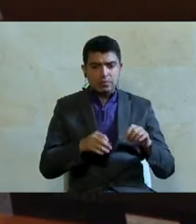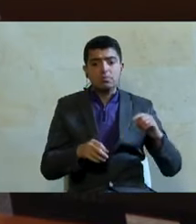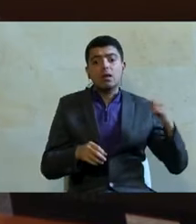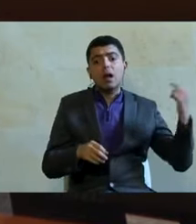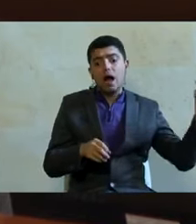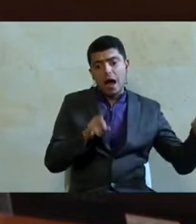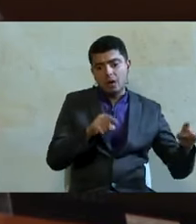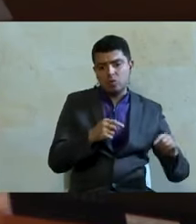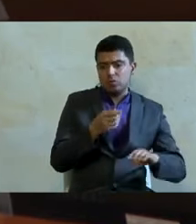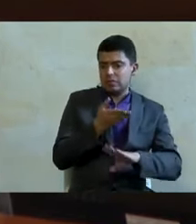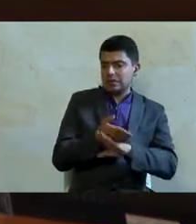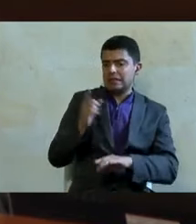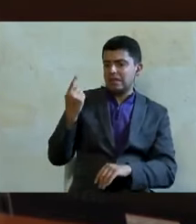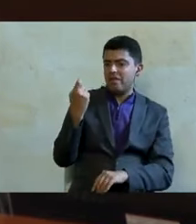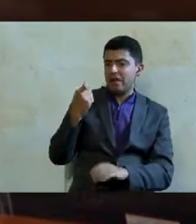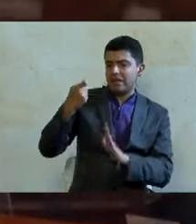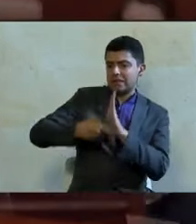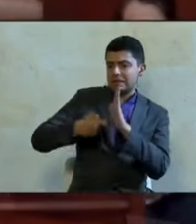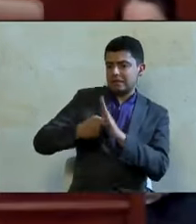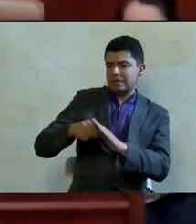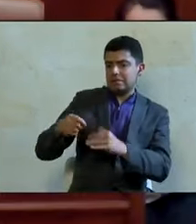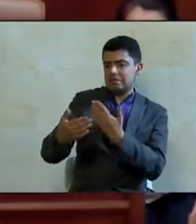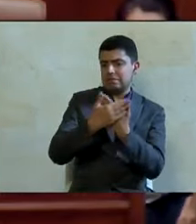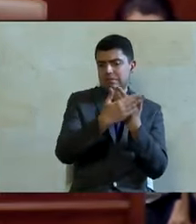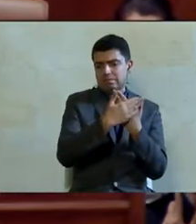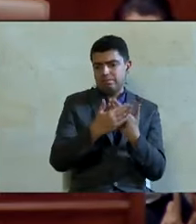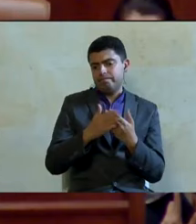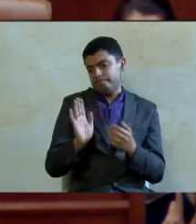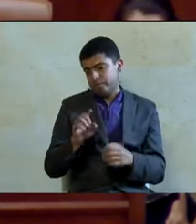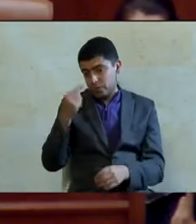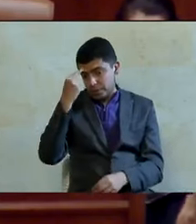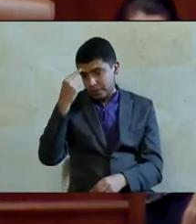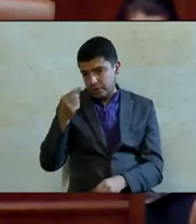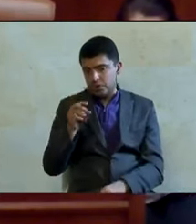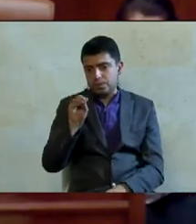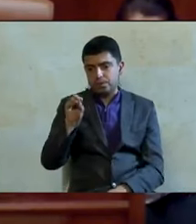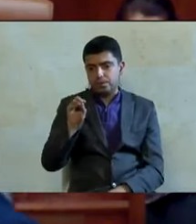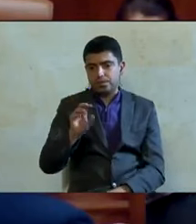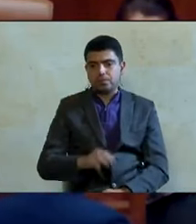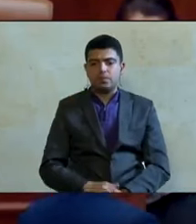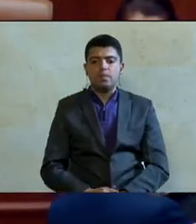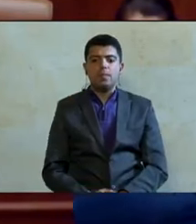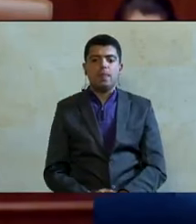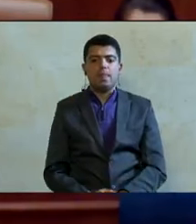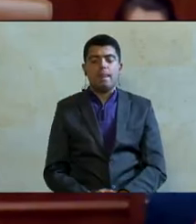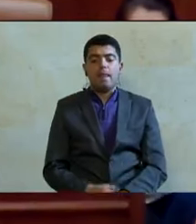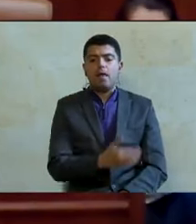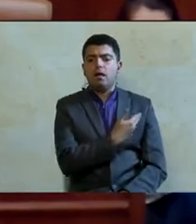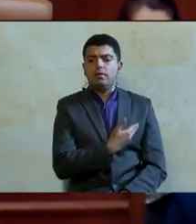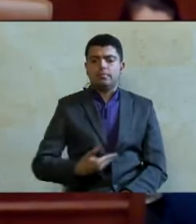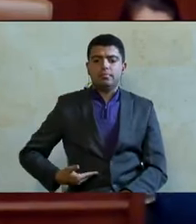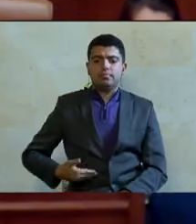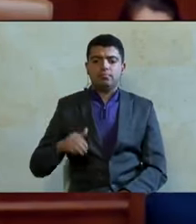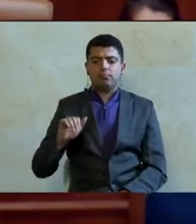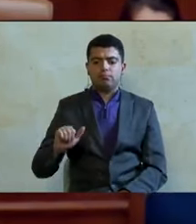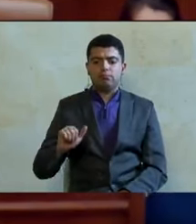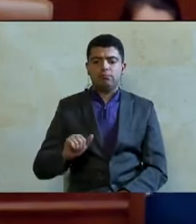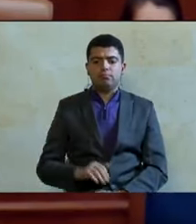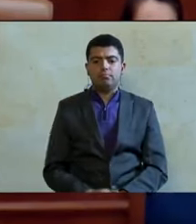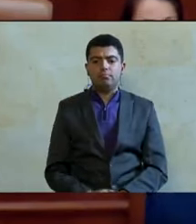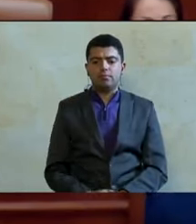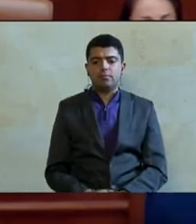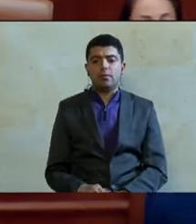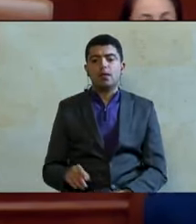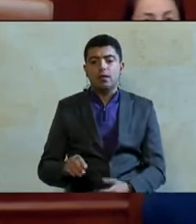los ponentes Gracias presidente señora presidenta tiene el uso de la palabra el